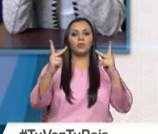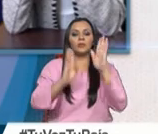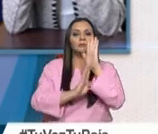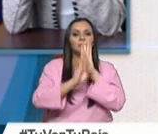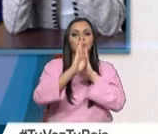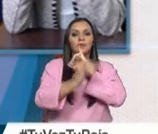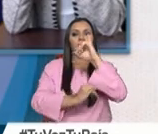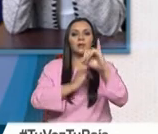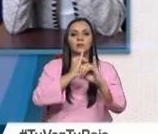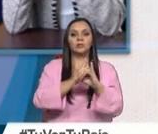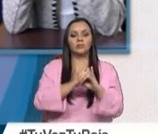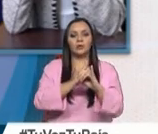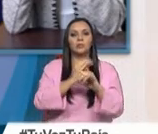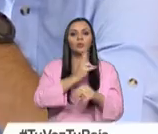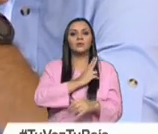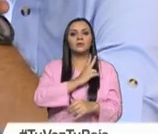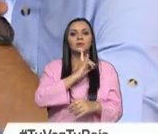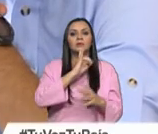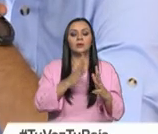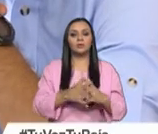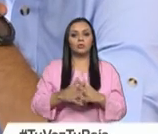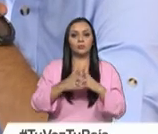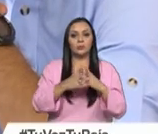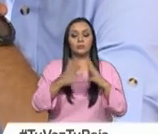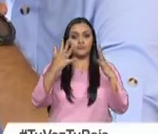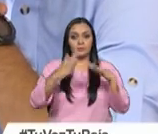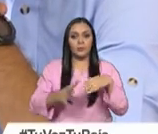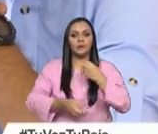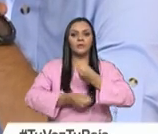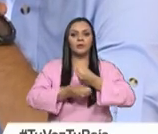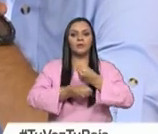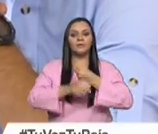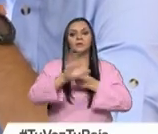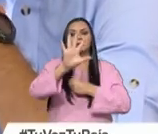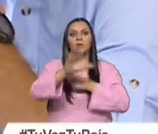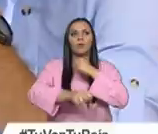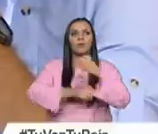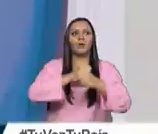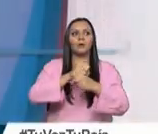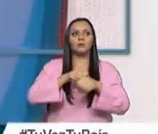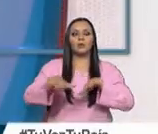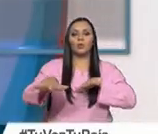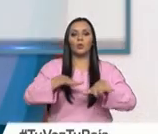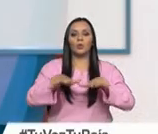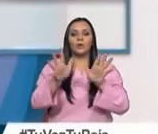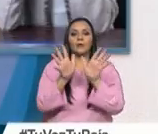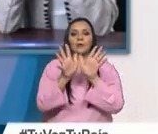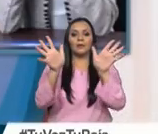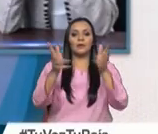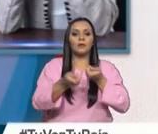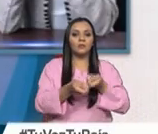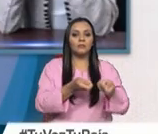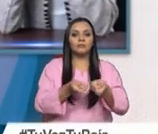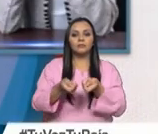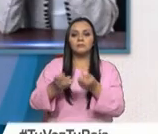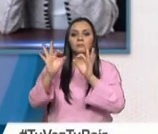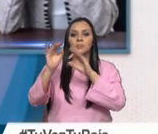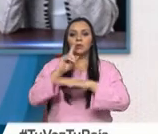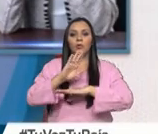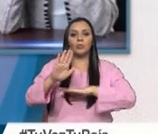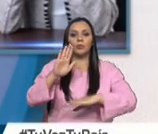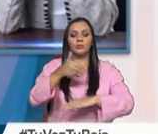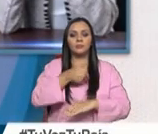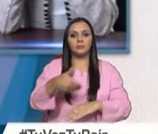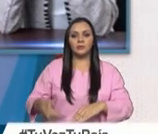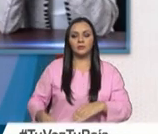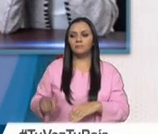Internacional de la Universidad de Harvard. En el campo laboral trabajó 5 años como Coordinadora General de Control de Gestión de Compromisos